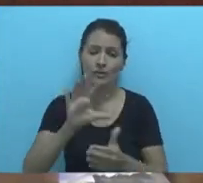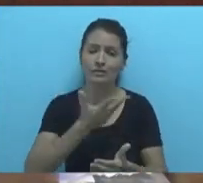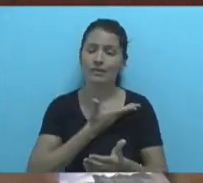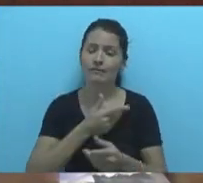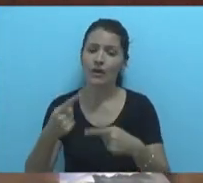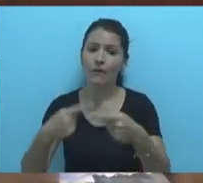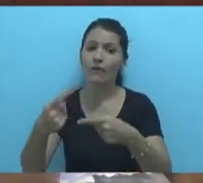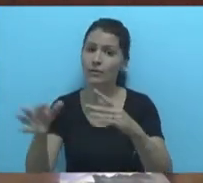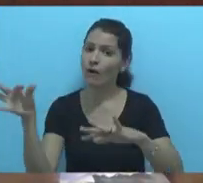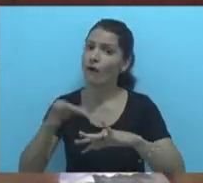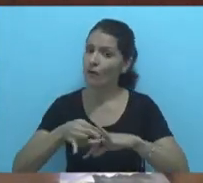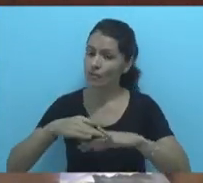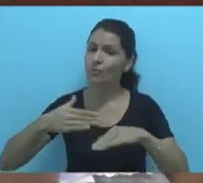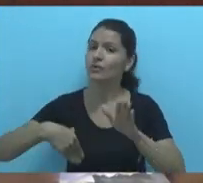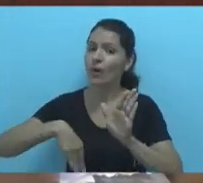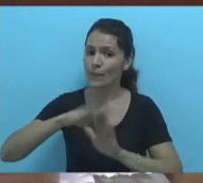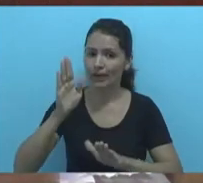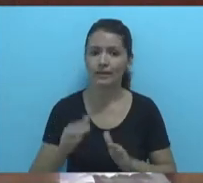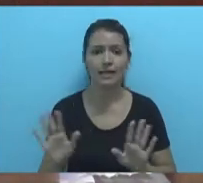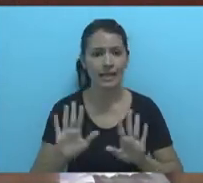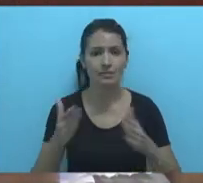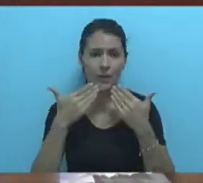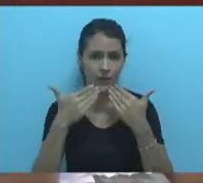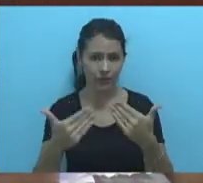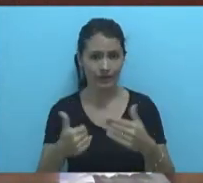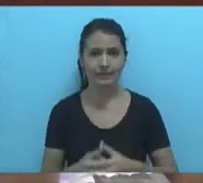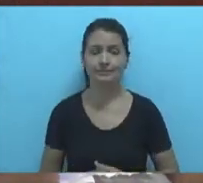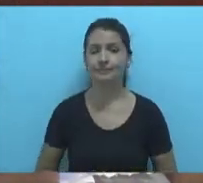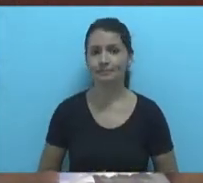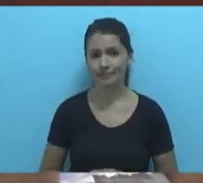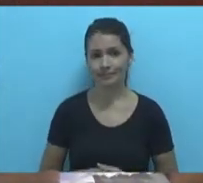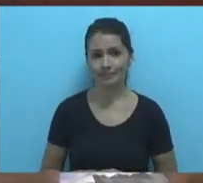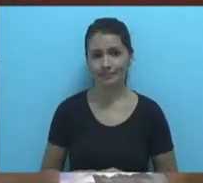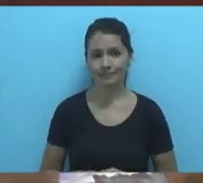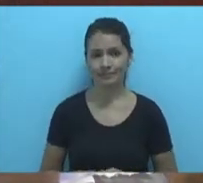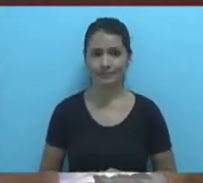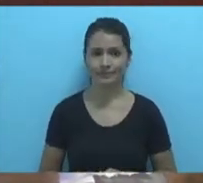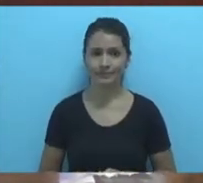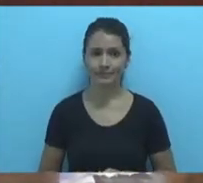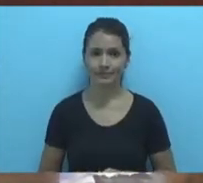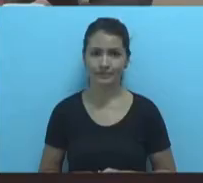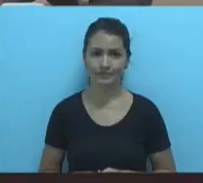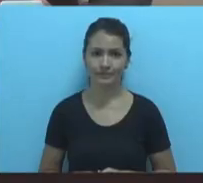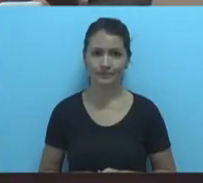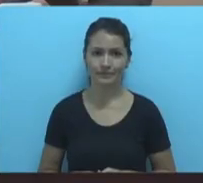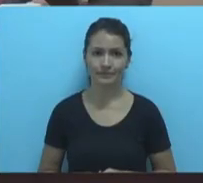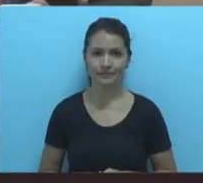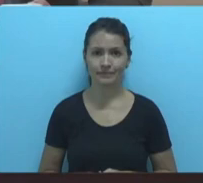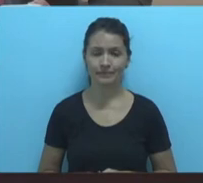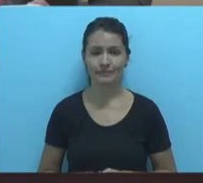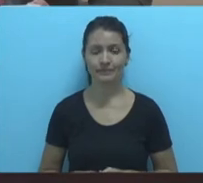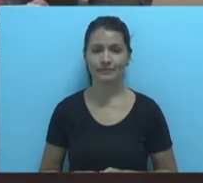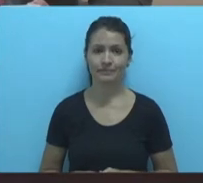estos compromisos de cara hacia adelante. Muchas gracias, señor presidente. Gracias, diputada. Tiene la palabra la diputada